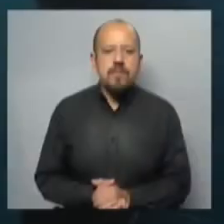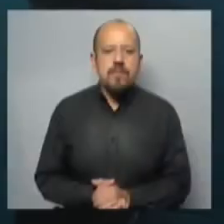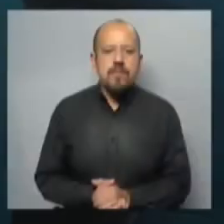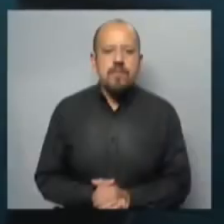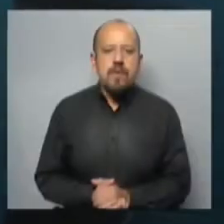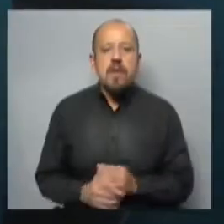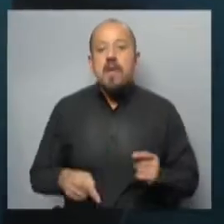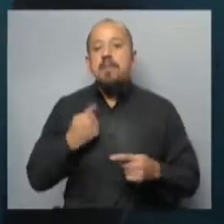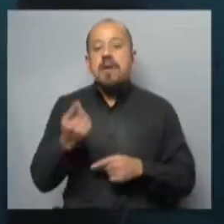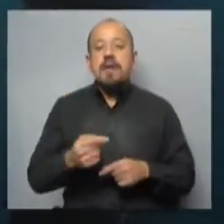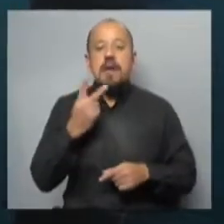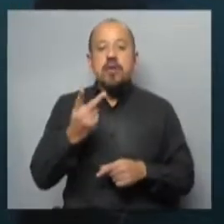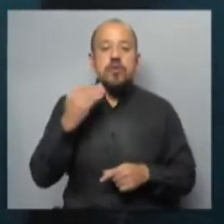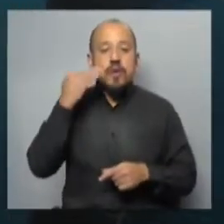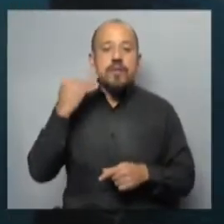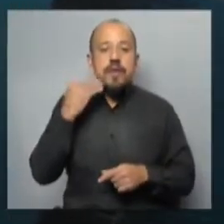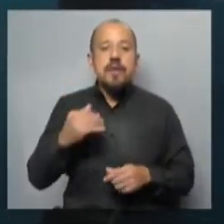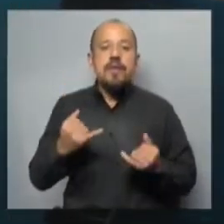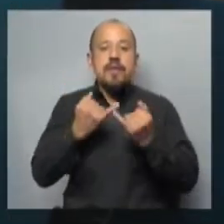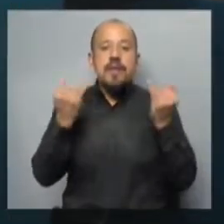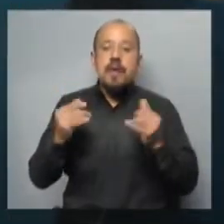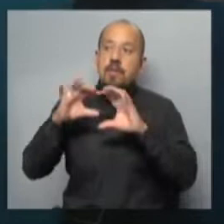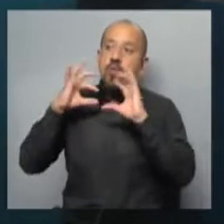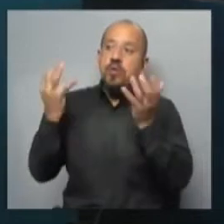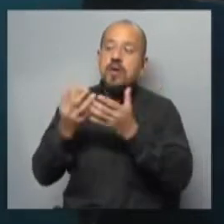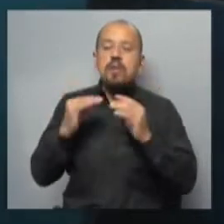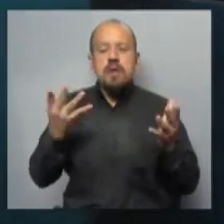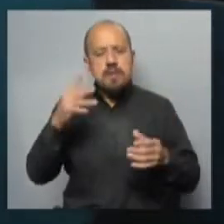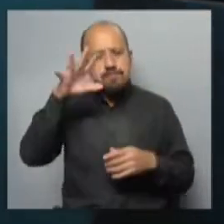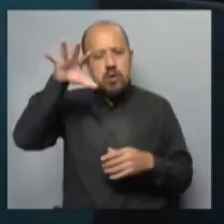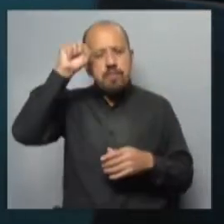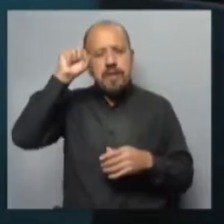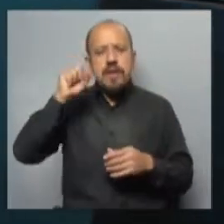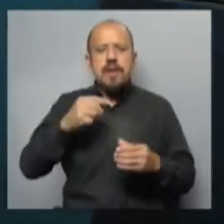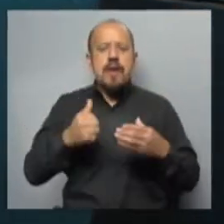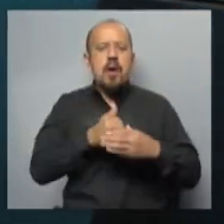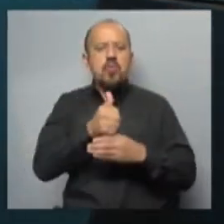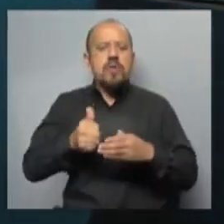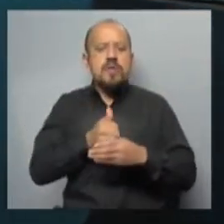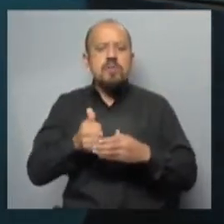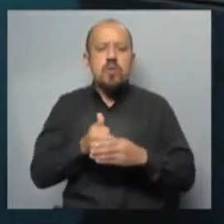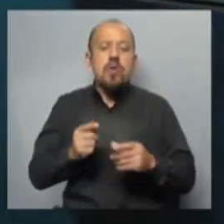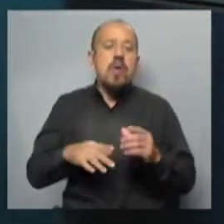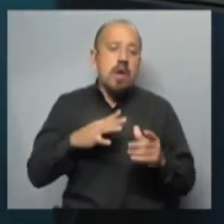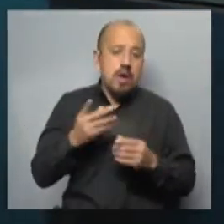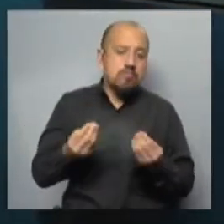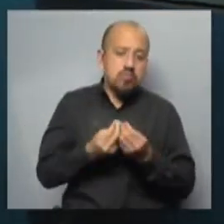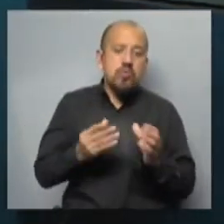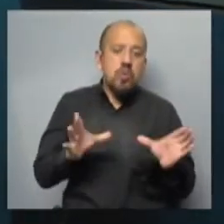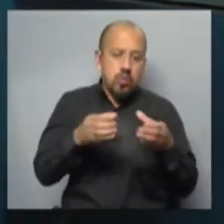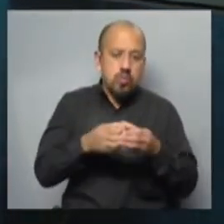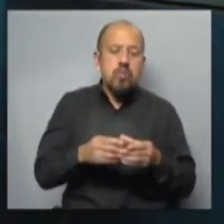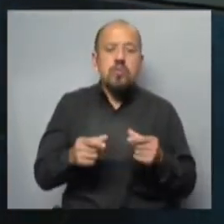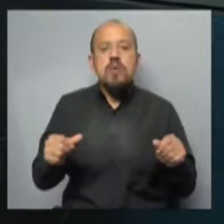mañana 2 de abril será el día mundial de concientización sobre el autismo aquí en uruguay diversos colectivos vienen